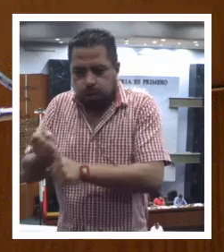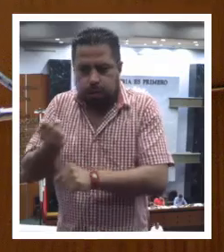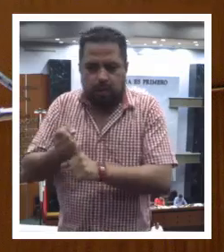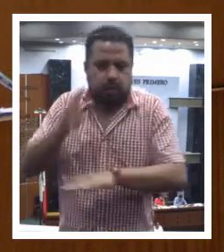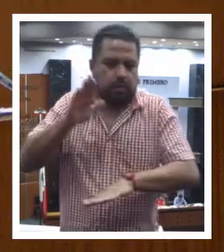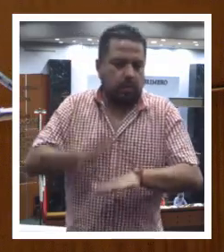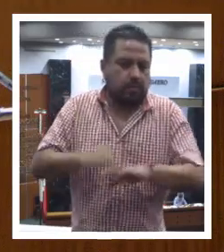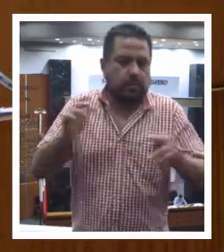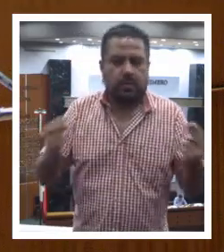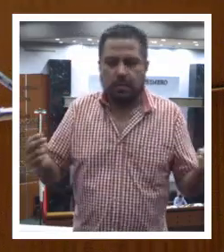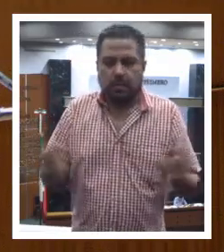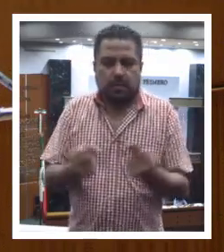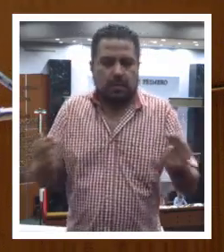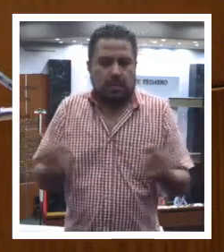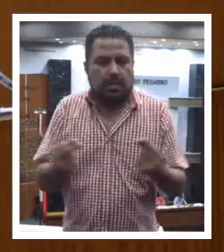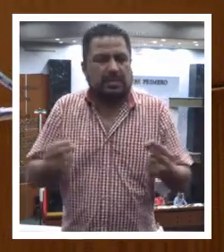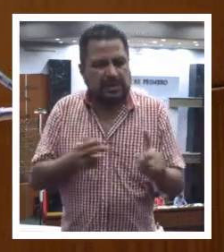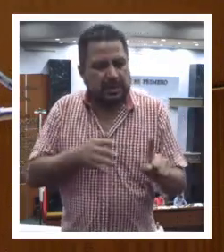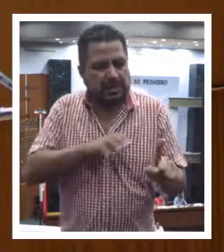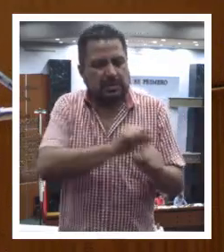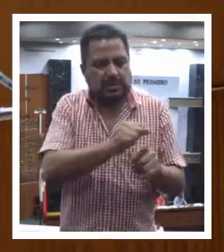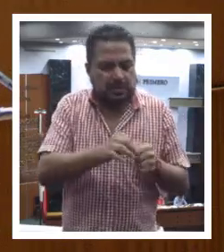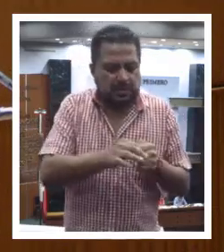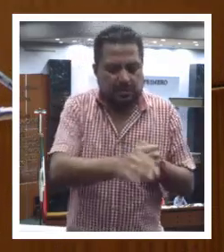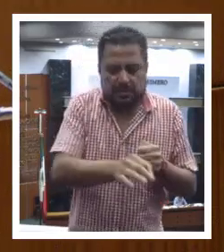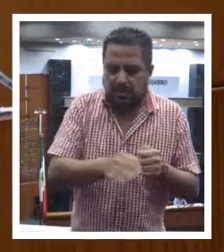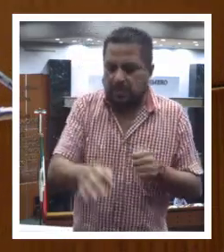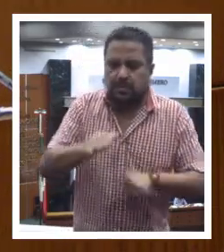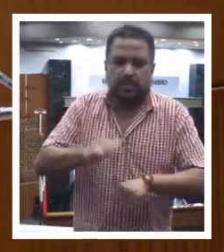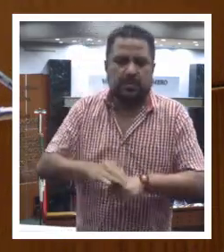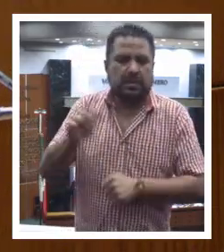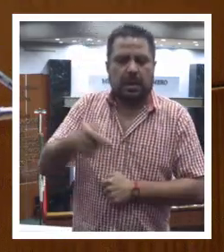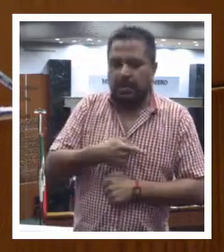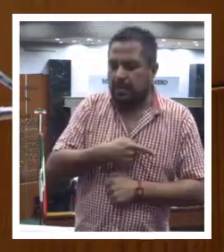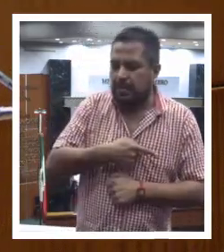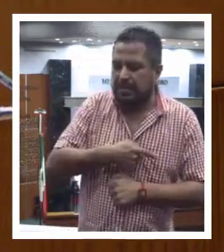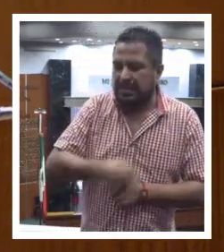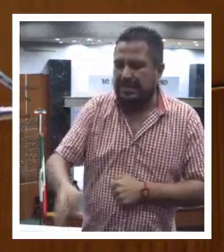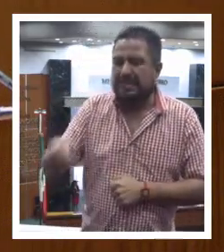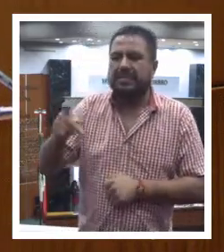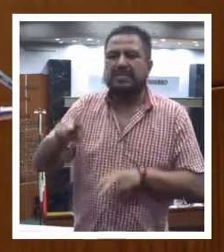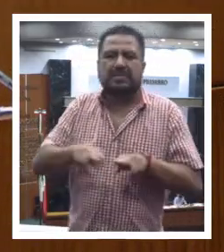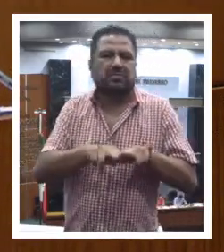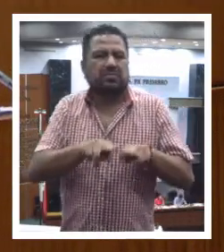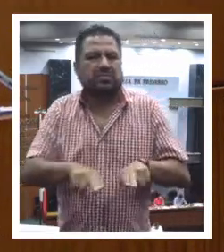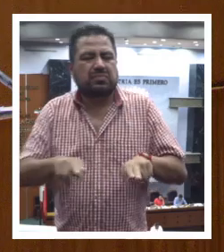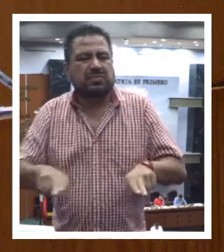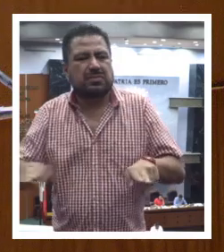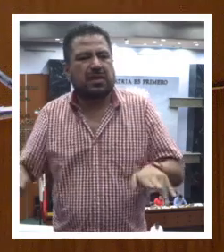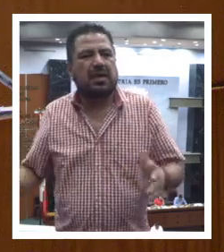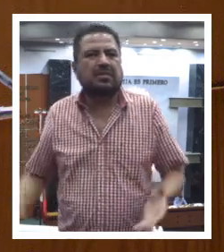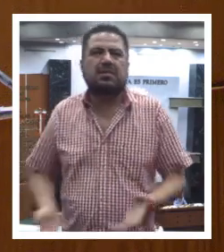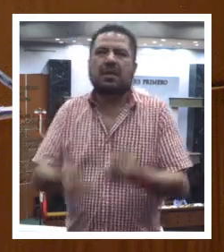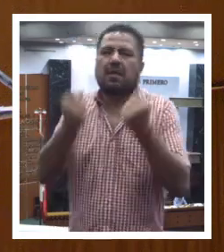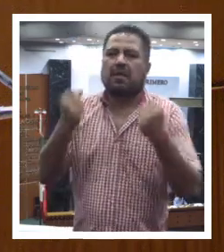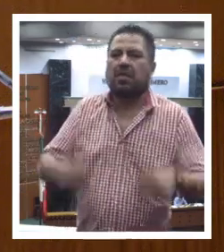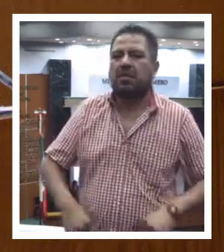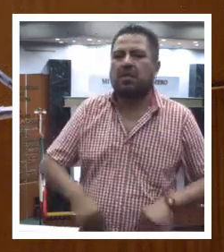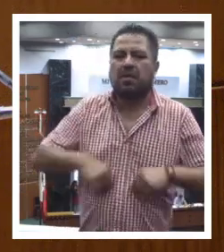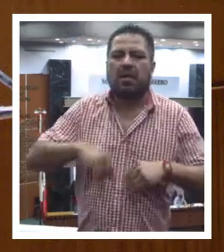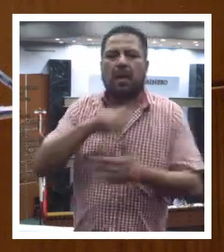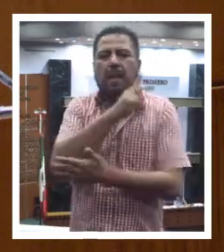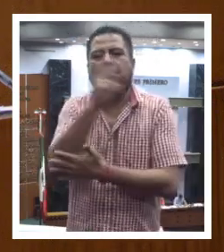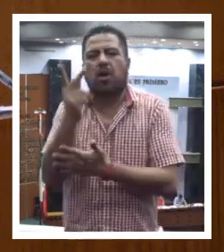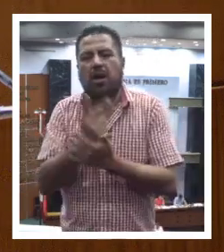más se necesite, a las comunidades marginadas, a los refugios salvando vidas, a los